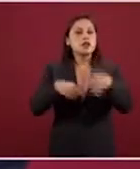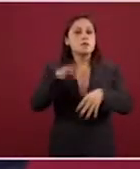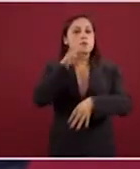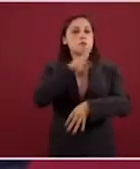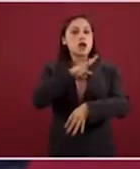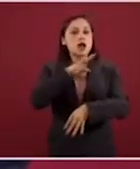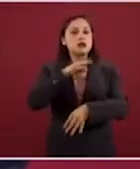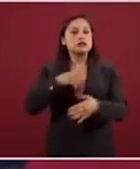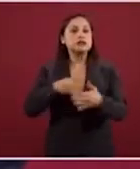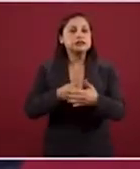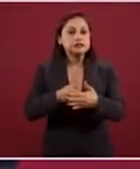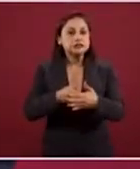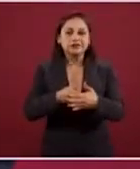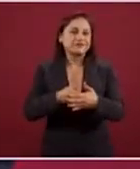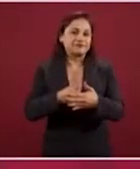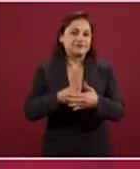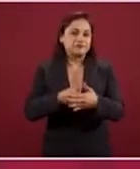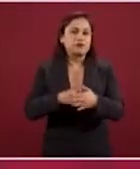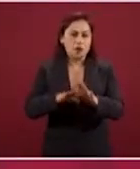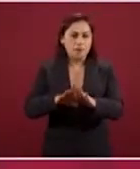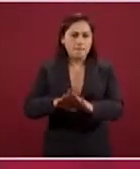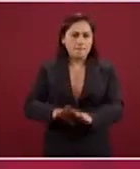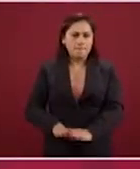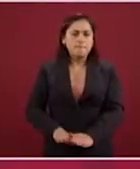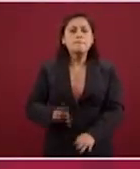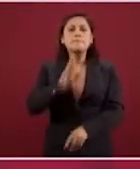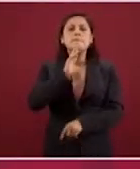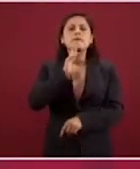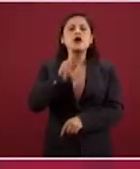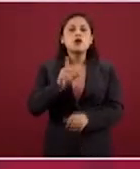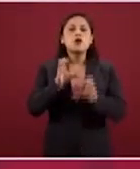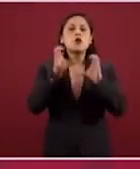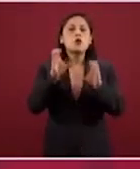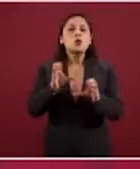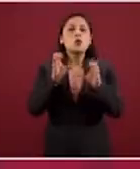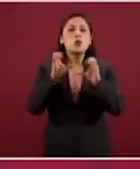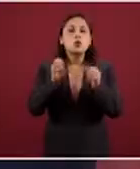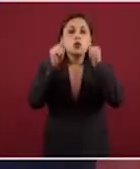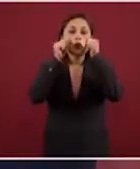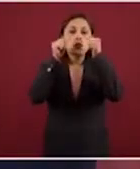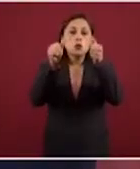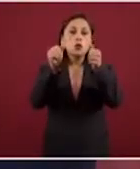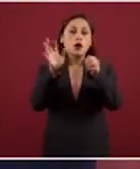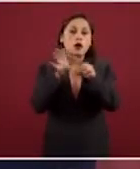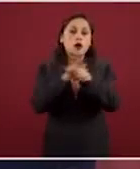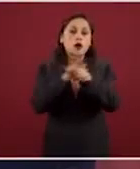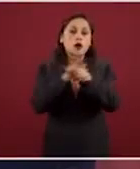desquiciados los conservadores.